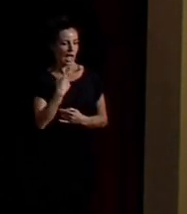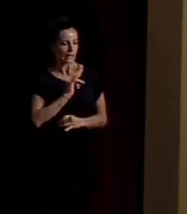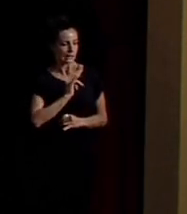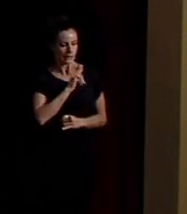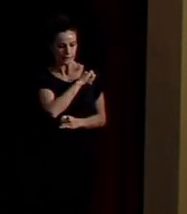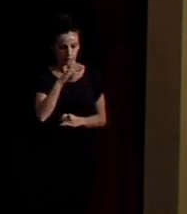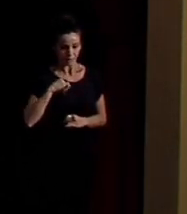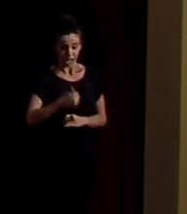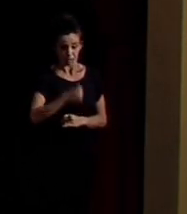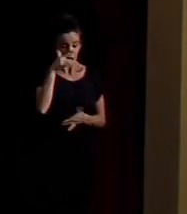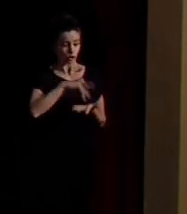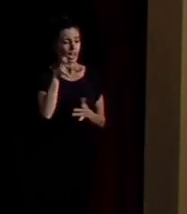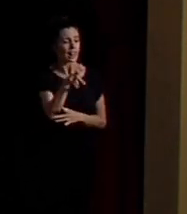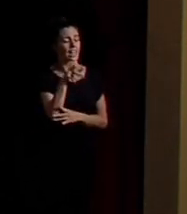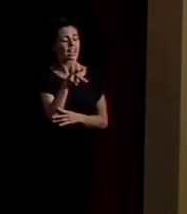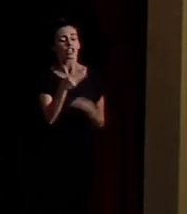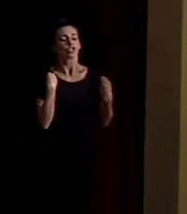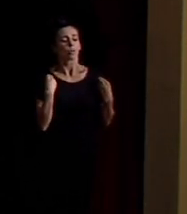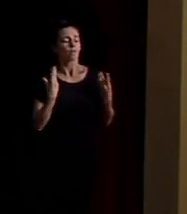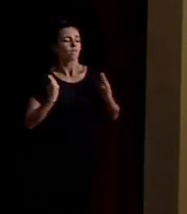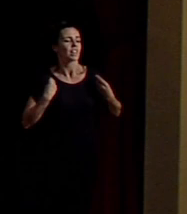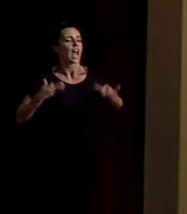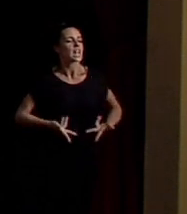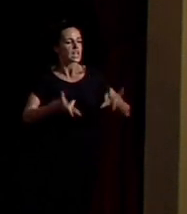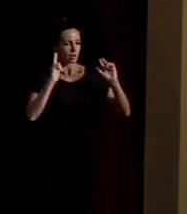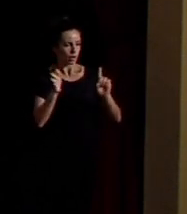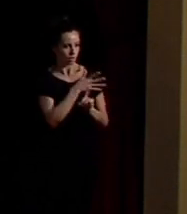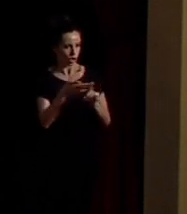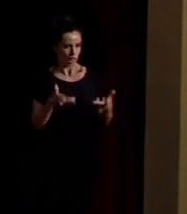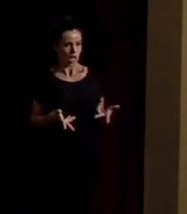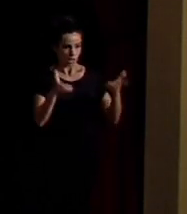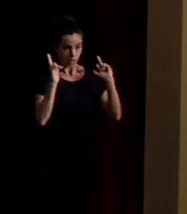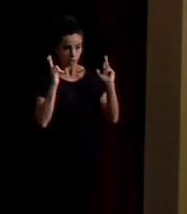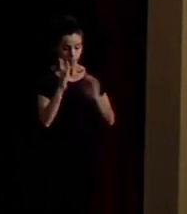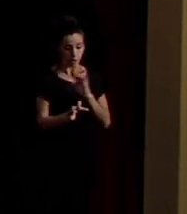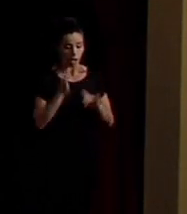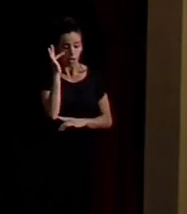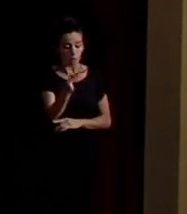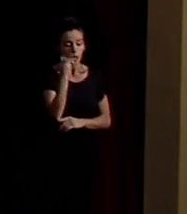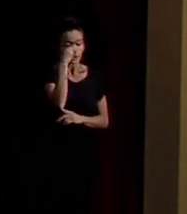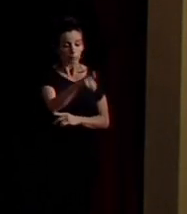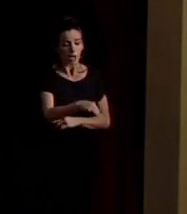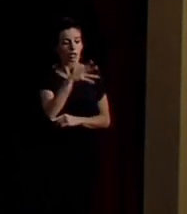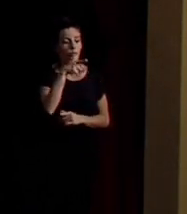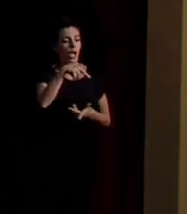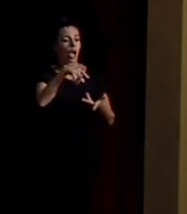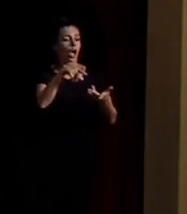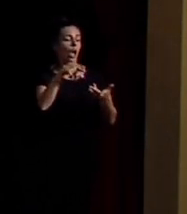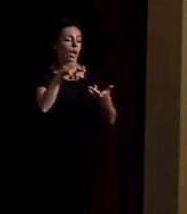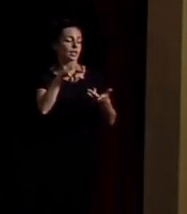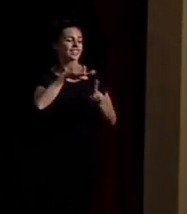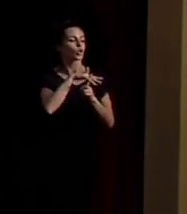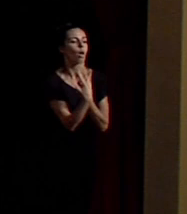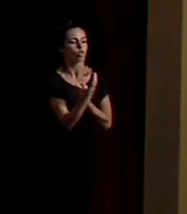específicamente, el derecho a vivir una vida libre de violencia. Además de eso, en un Estado constitucional como es el